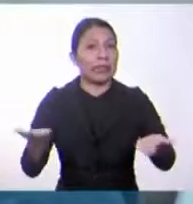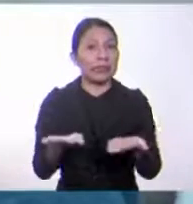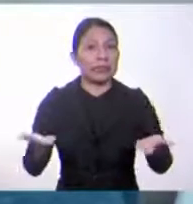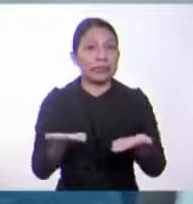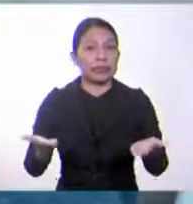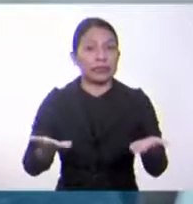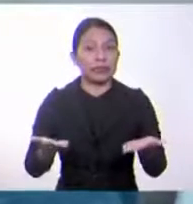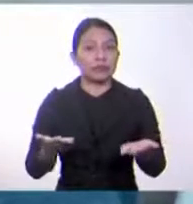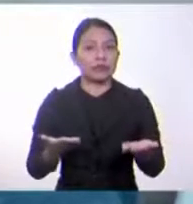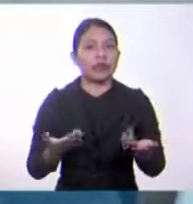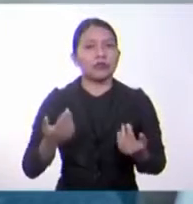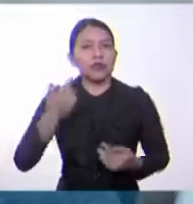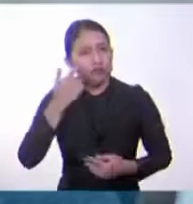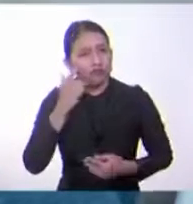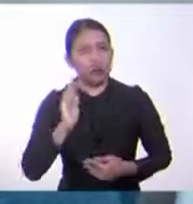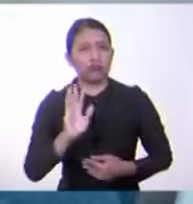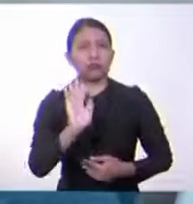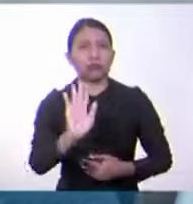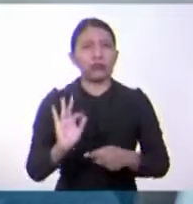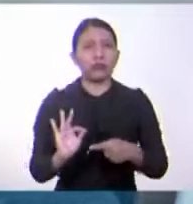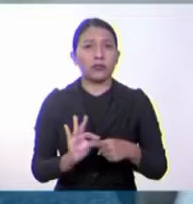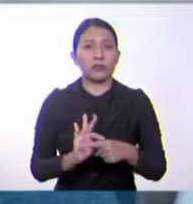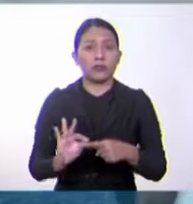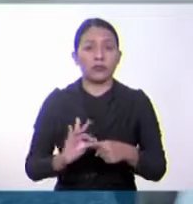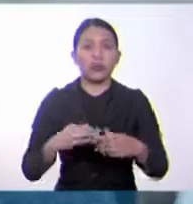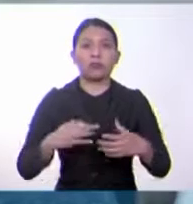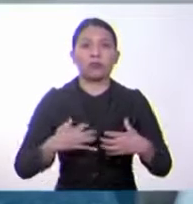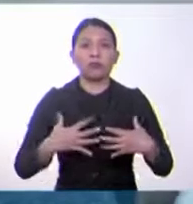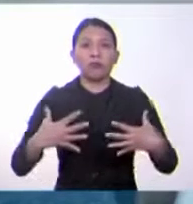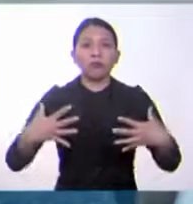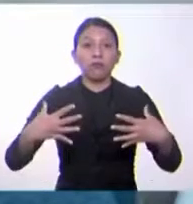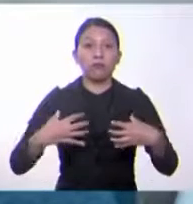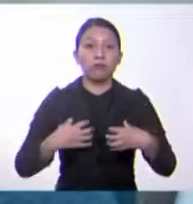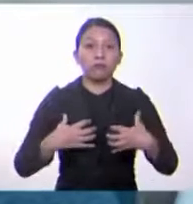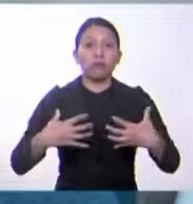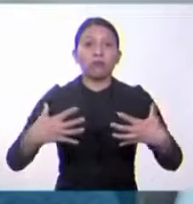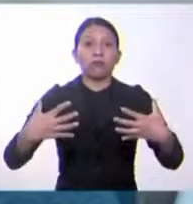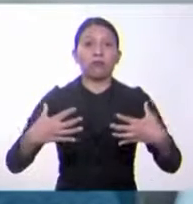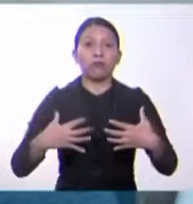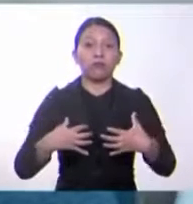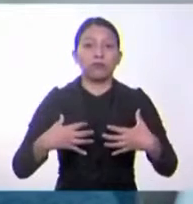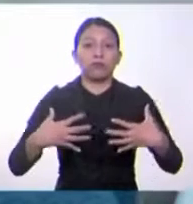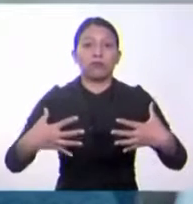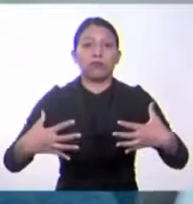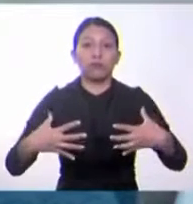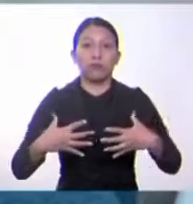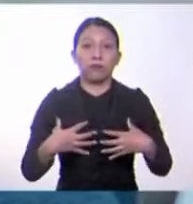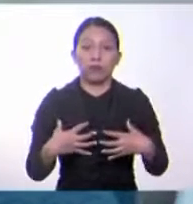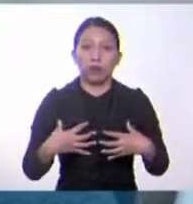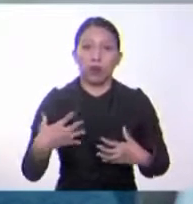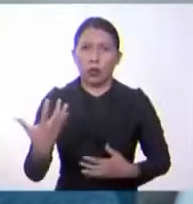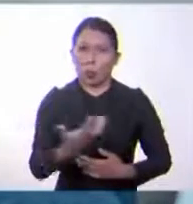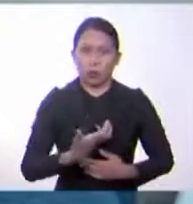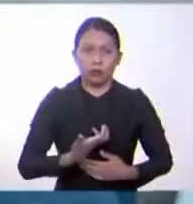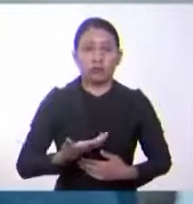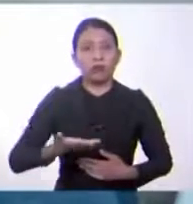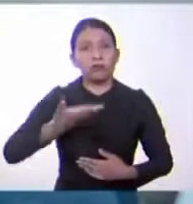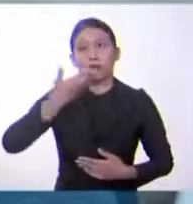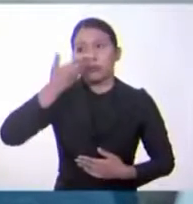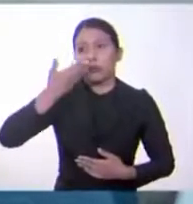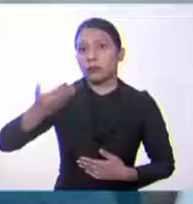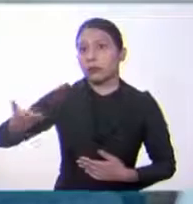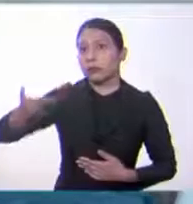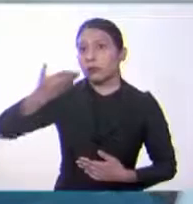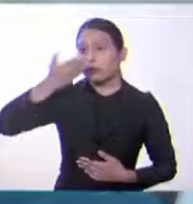que simule la función de los pulmones y otras de las partes cuando nosotros respiramos?